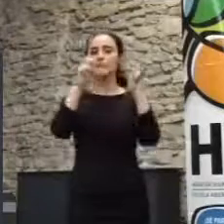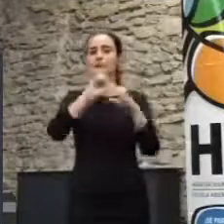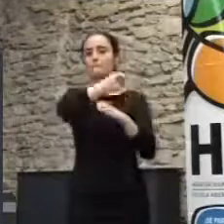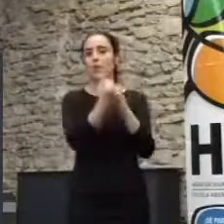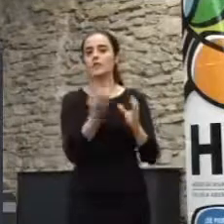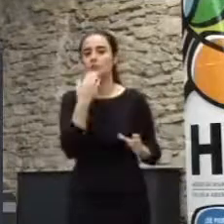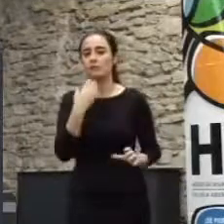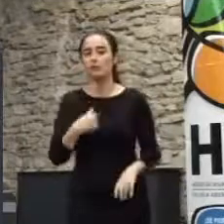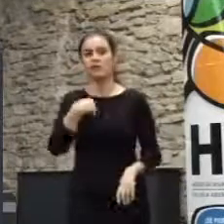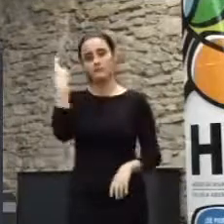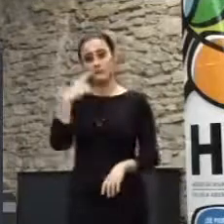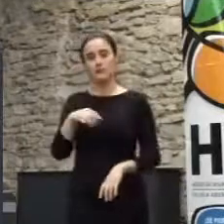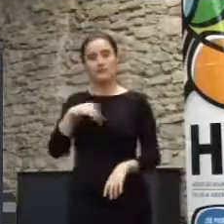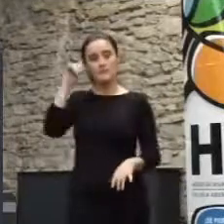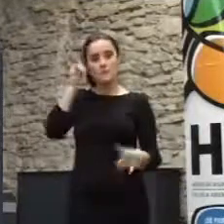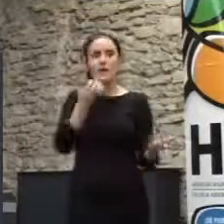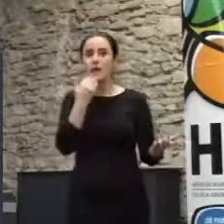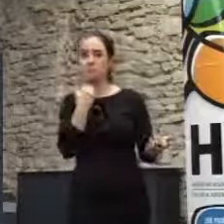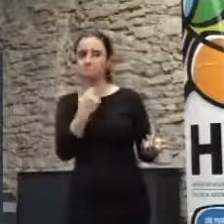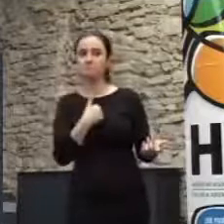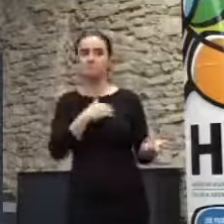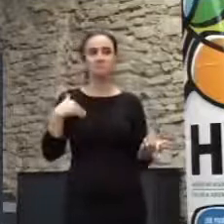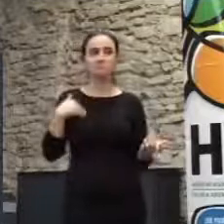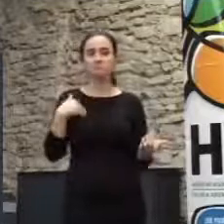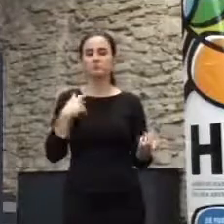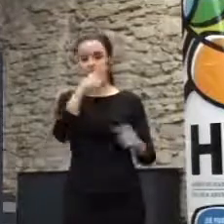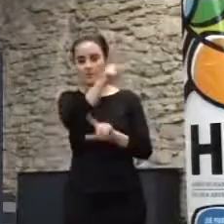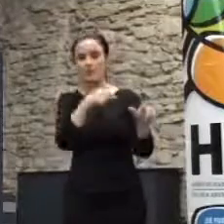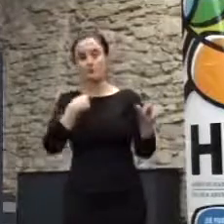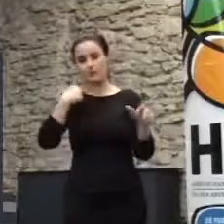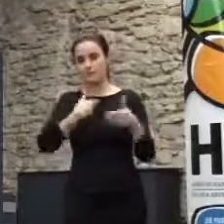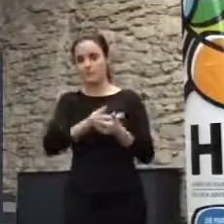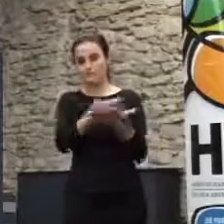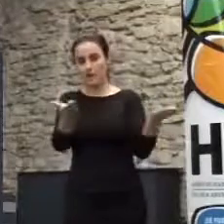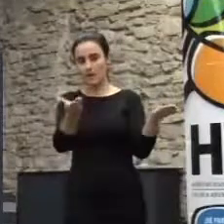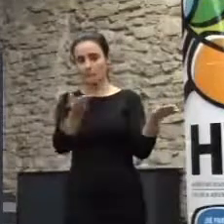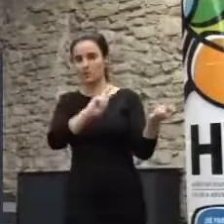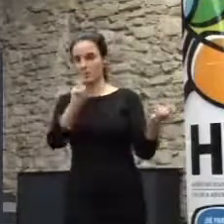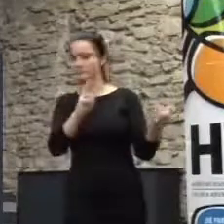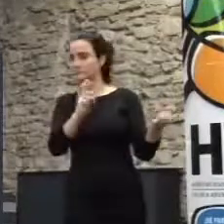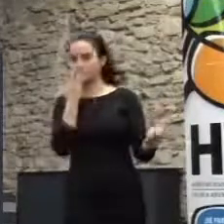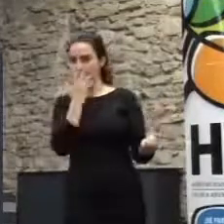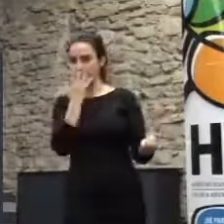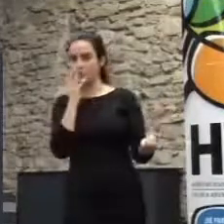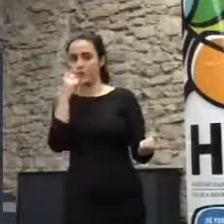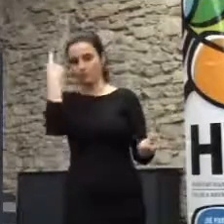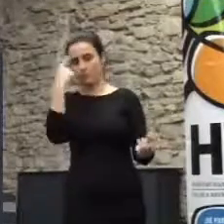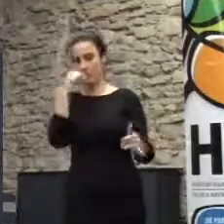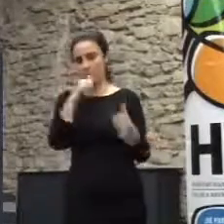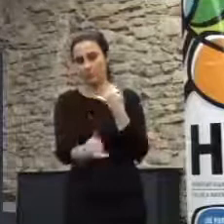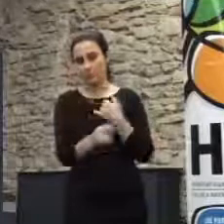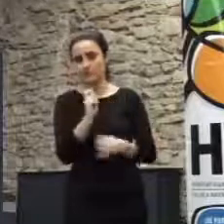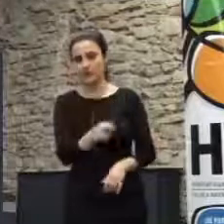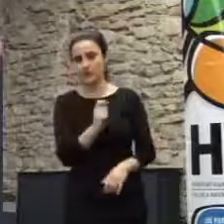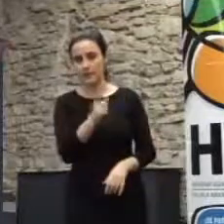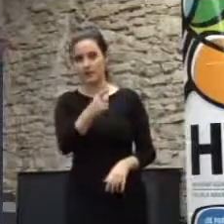Cuando quiero saber algo del Baskonia, hay personas de las que me fío y otras de las que no, porque sé que meten la pata hasta aquí y